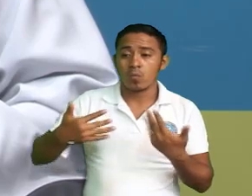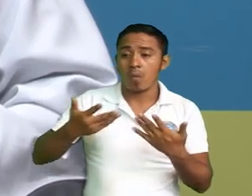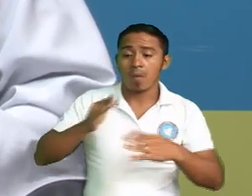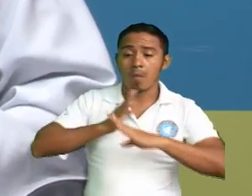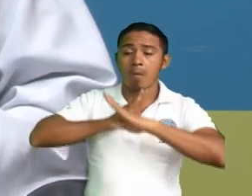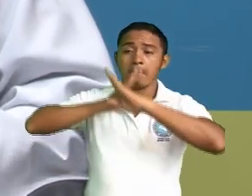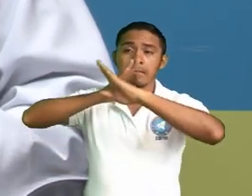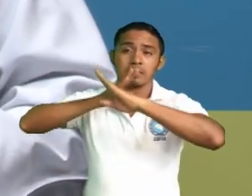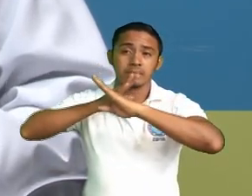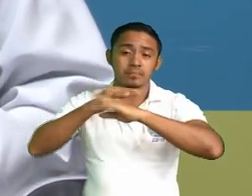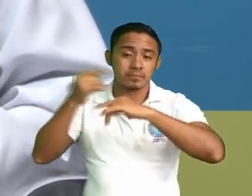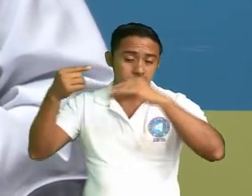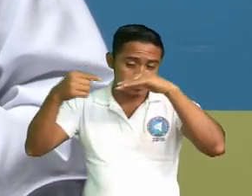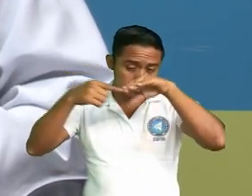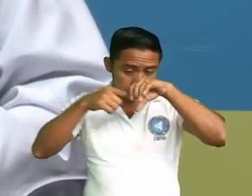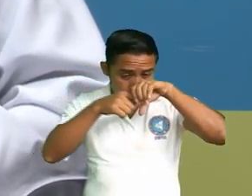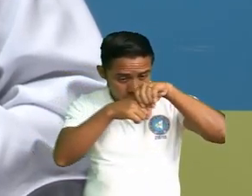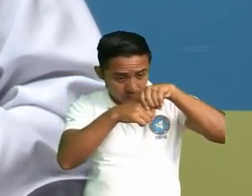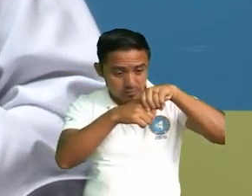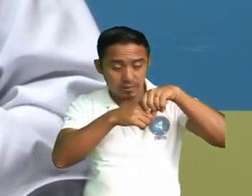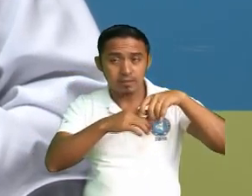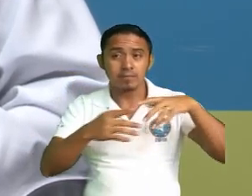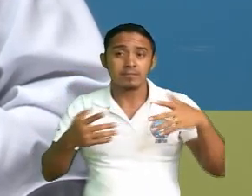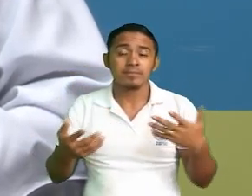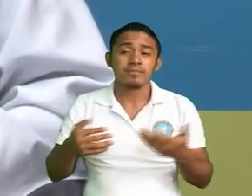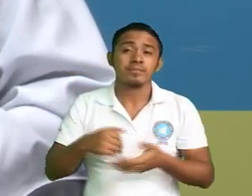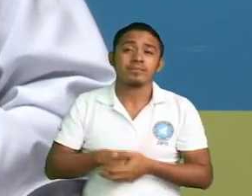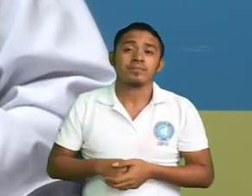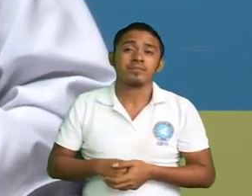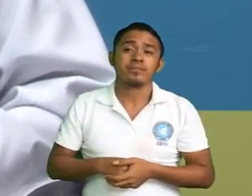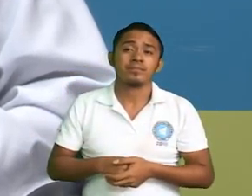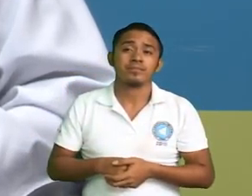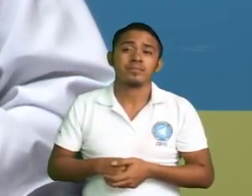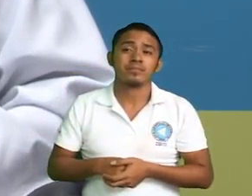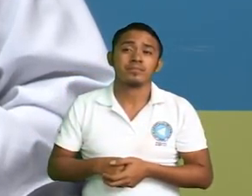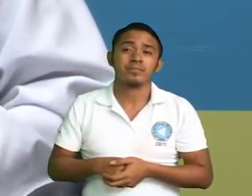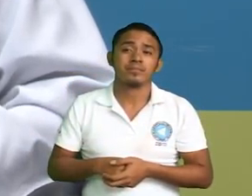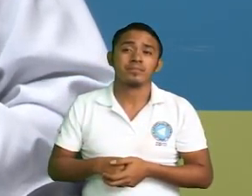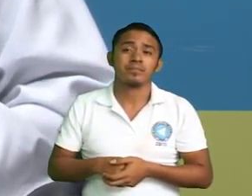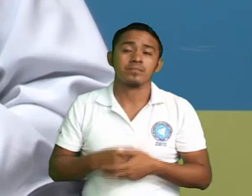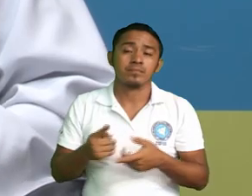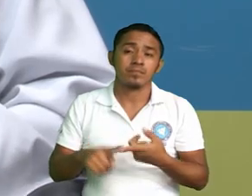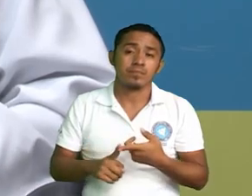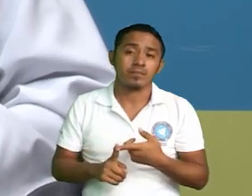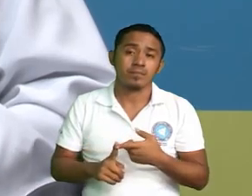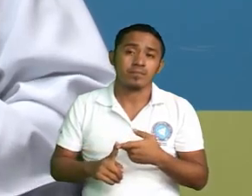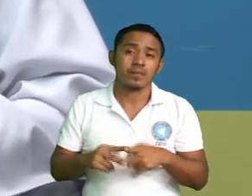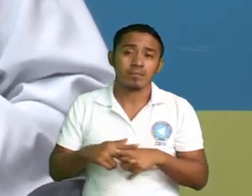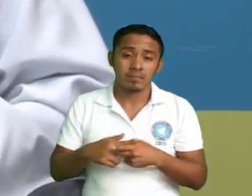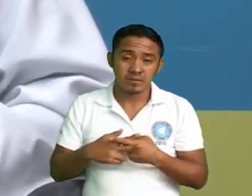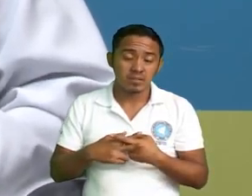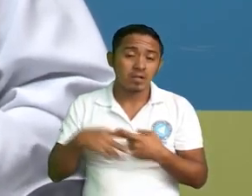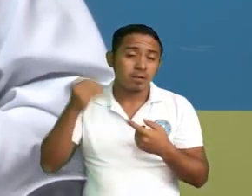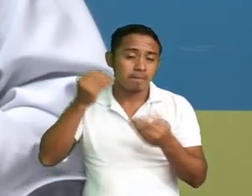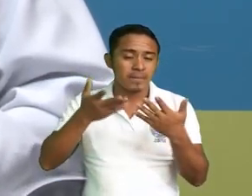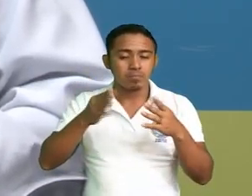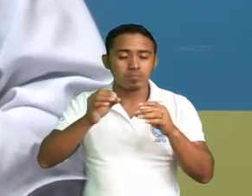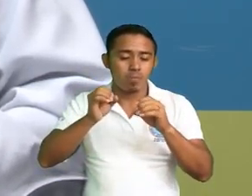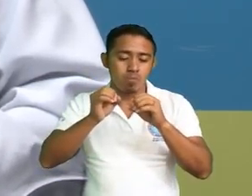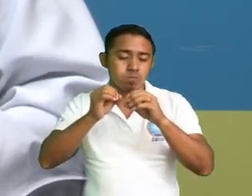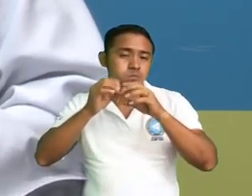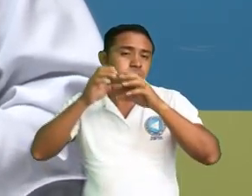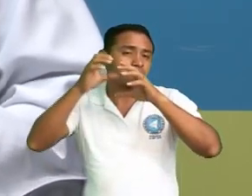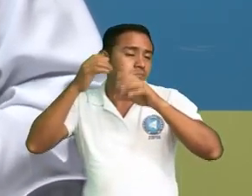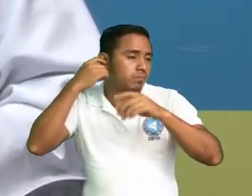del conducto. Eso significa de que van a aparecer una inflamación,